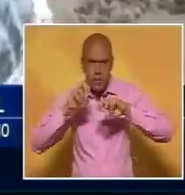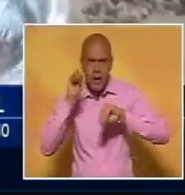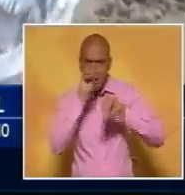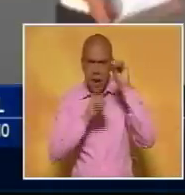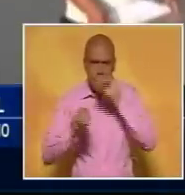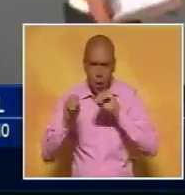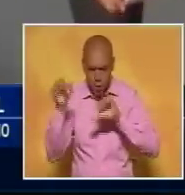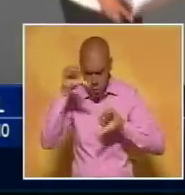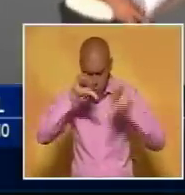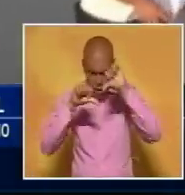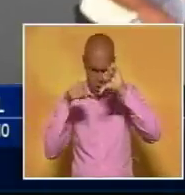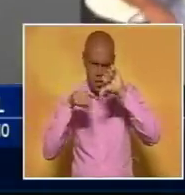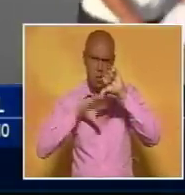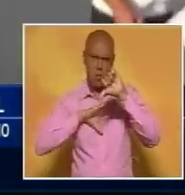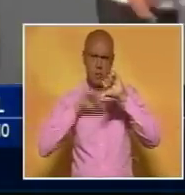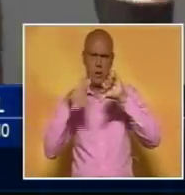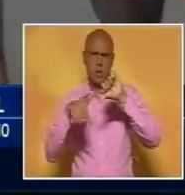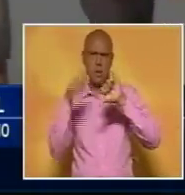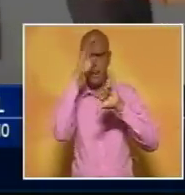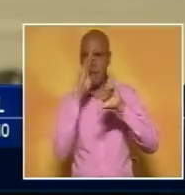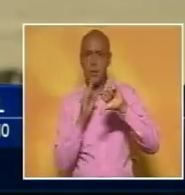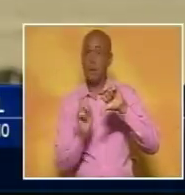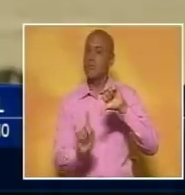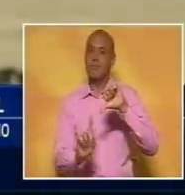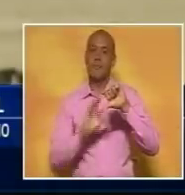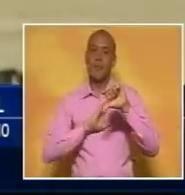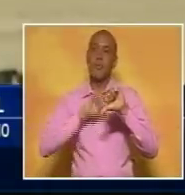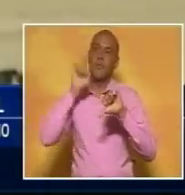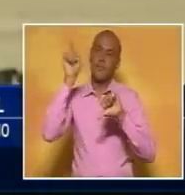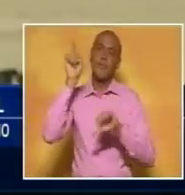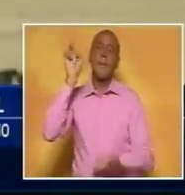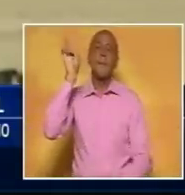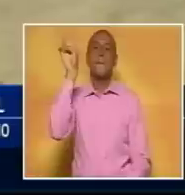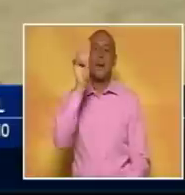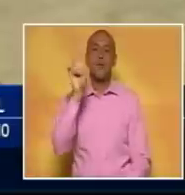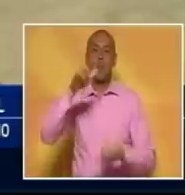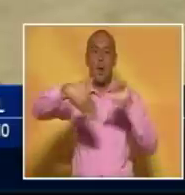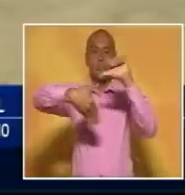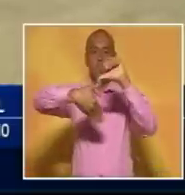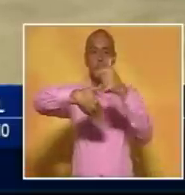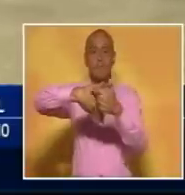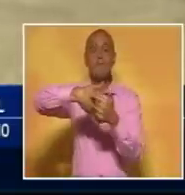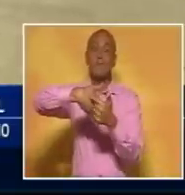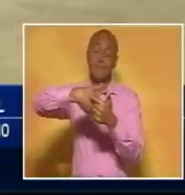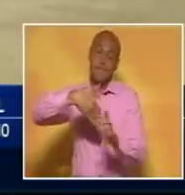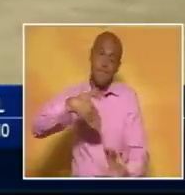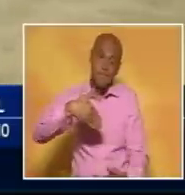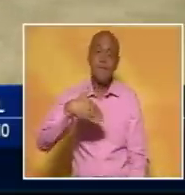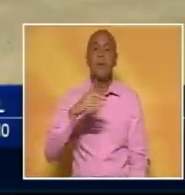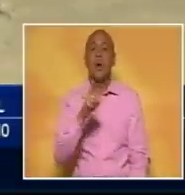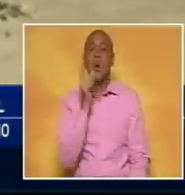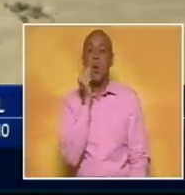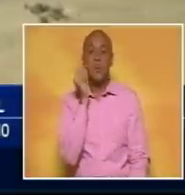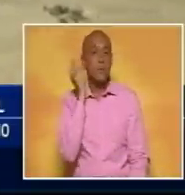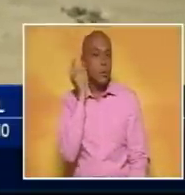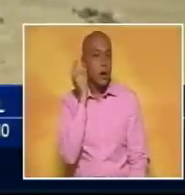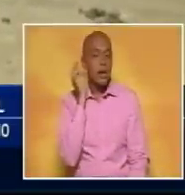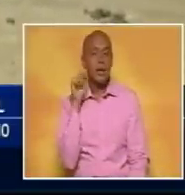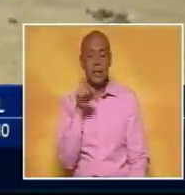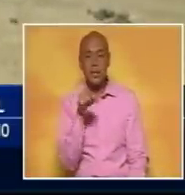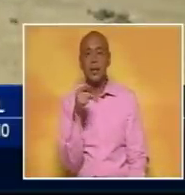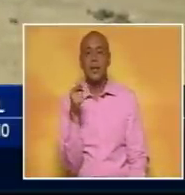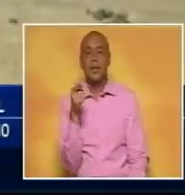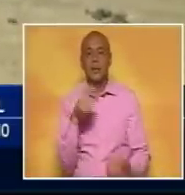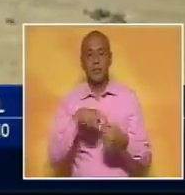no fue producido en territorio brasileño. Desde el pasado 2 de septiembre, equipos de diversos organismos oficiales han retirado de